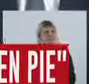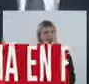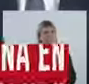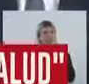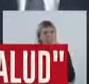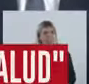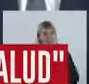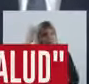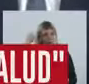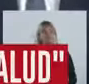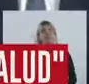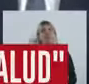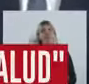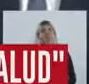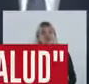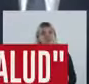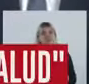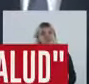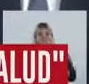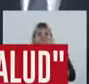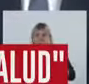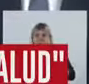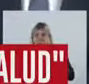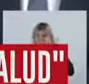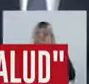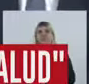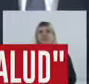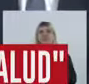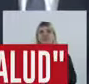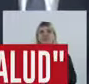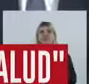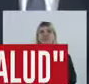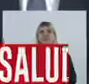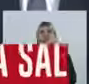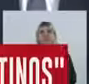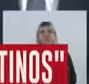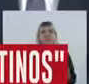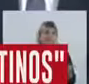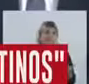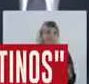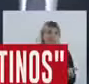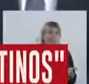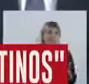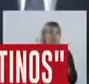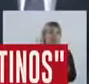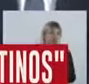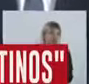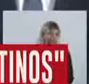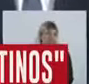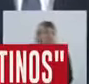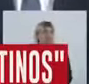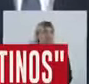Axel en un video que pasó también la repitió, aunque no contó el copyright de quién era el titular de la